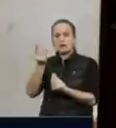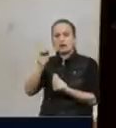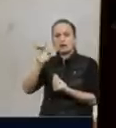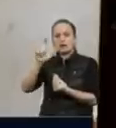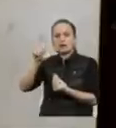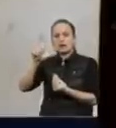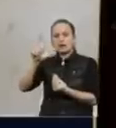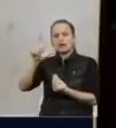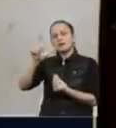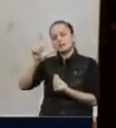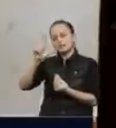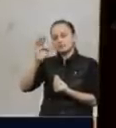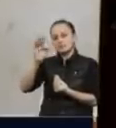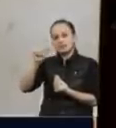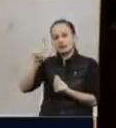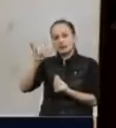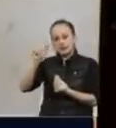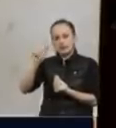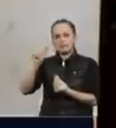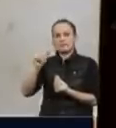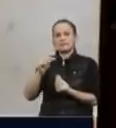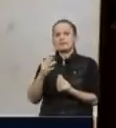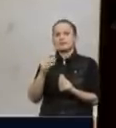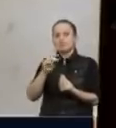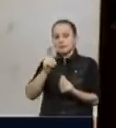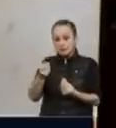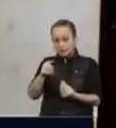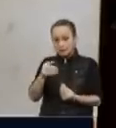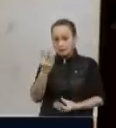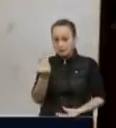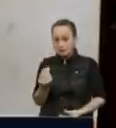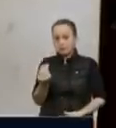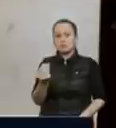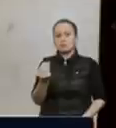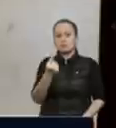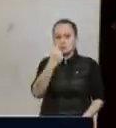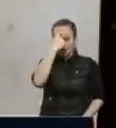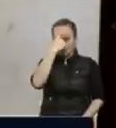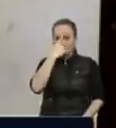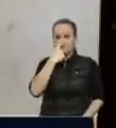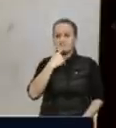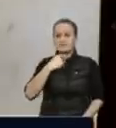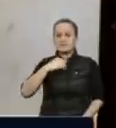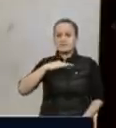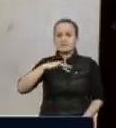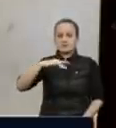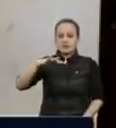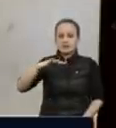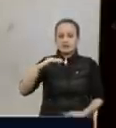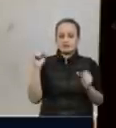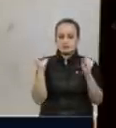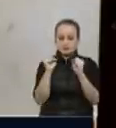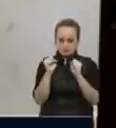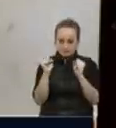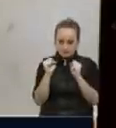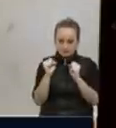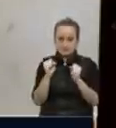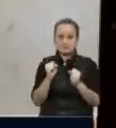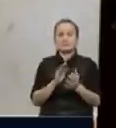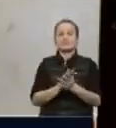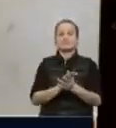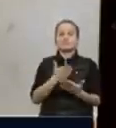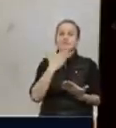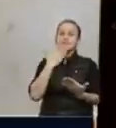las autodefensas conquistadores de la Sierra Nevada, que con el Estado Mayor Central y gracias